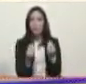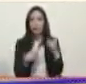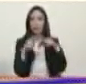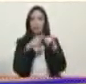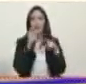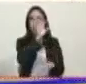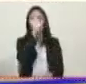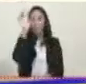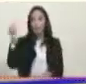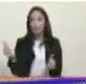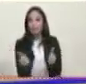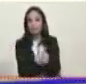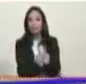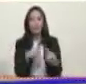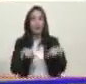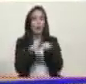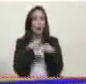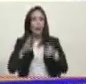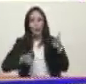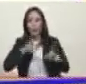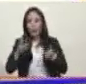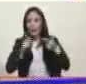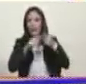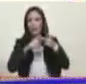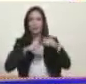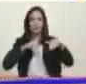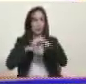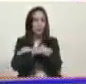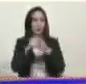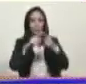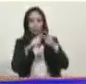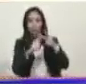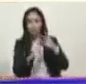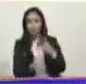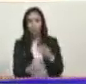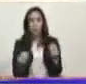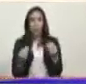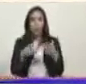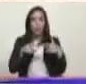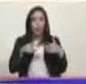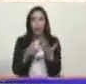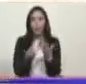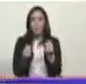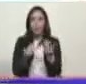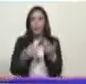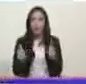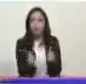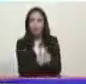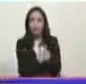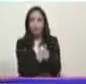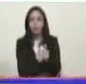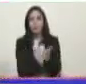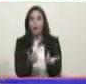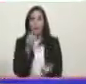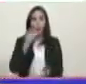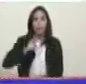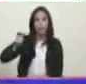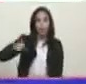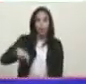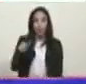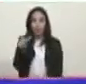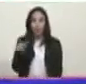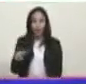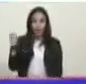sistema metro de Caracas, todo el sistema ferroviario, porque incluso en el sistema de IFE estamos logrando ya recuperación de tarjetas electrónicas con nuestros